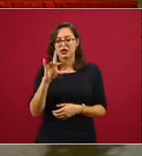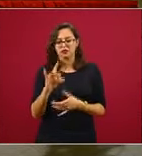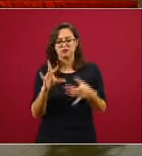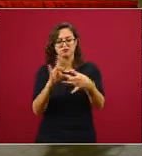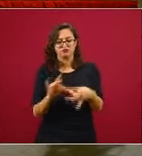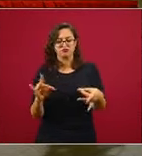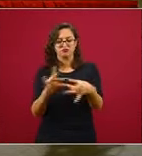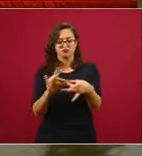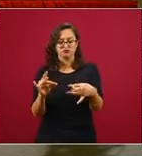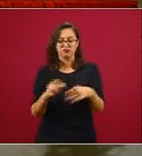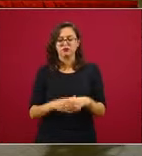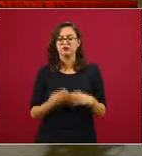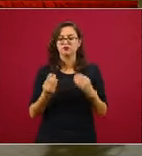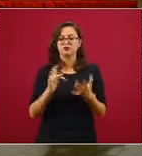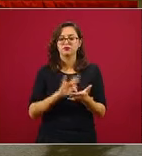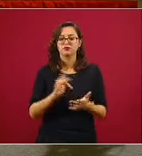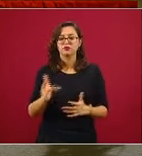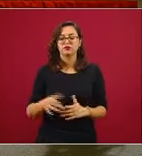gracias.